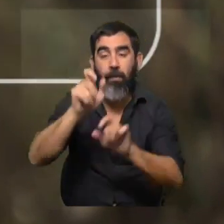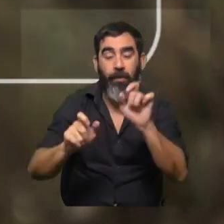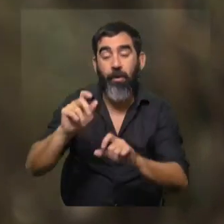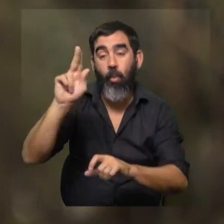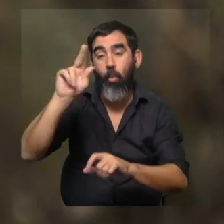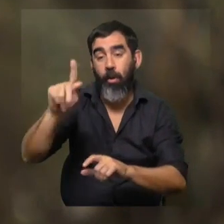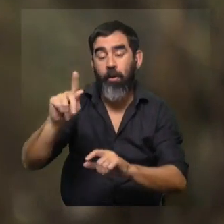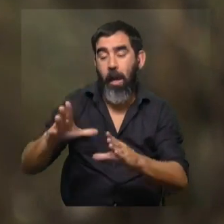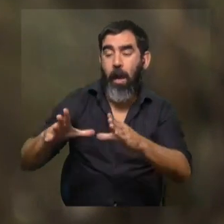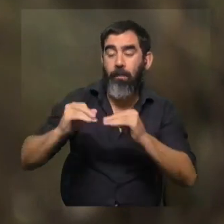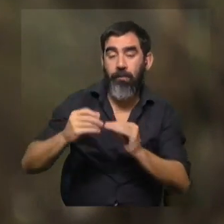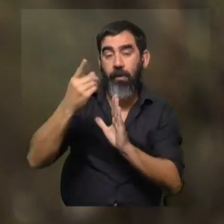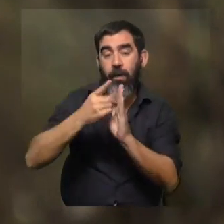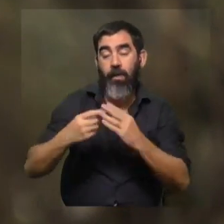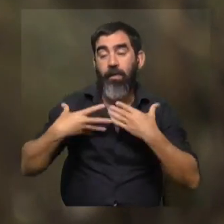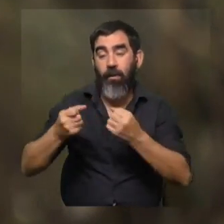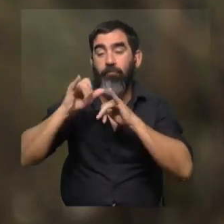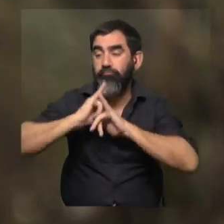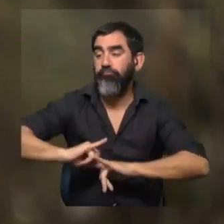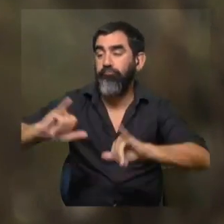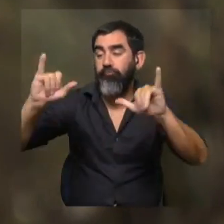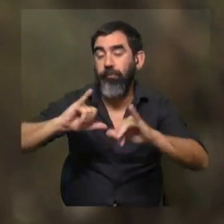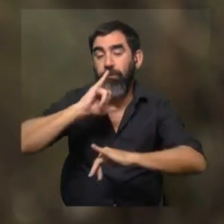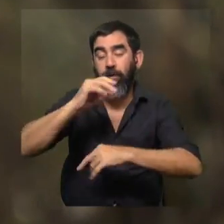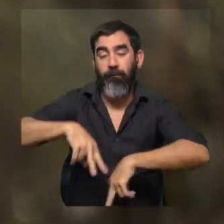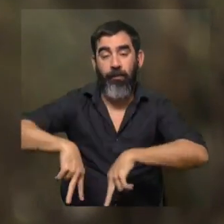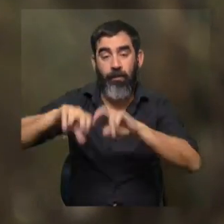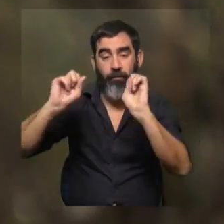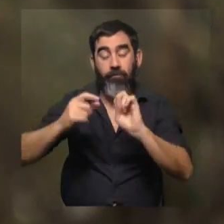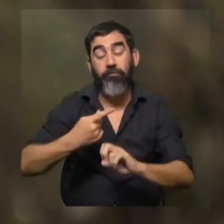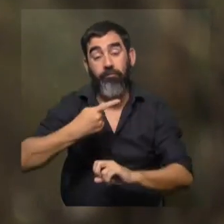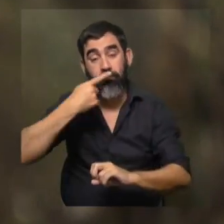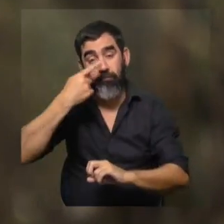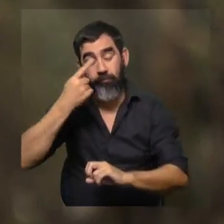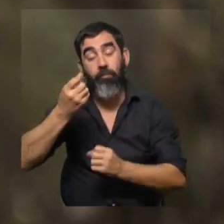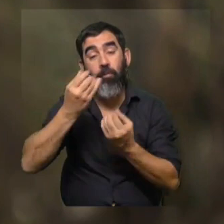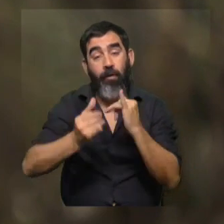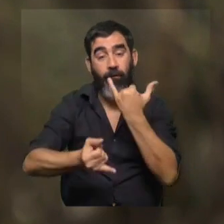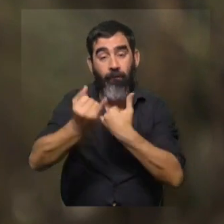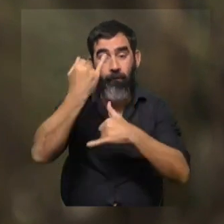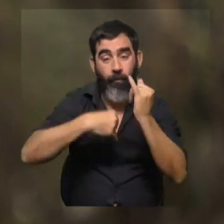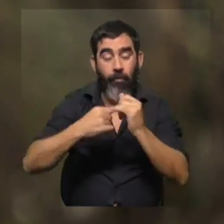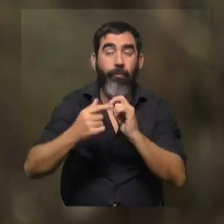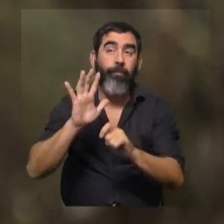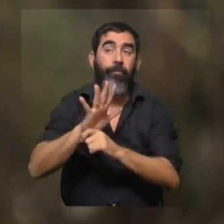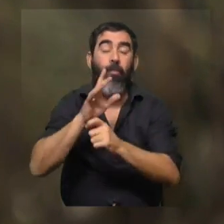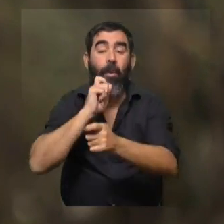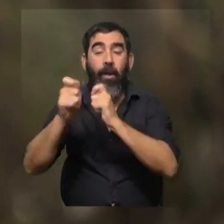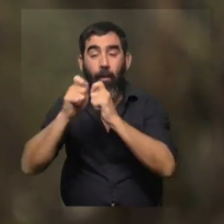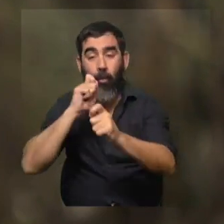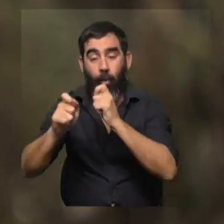sus datos acerca de su salud queden disponibles para investigación. Entonces es interesante porque hay datos más de tipo encuesta, de preguntas